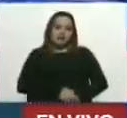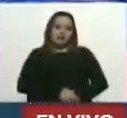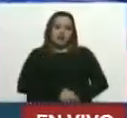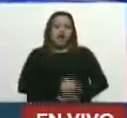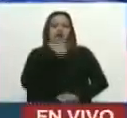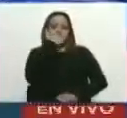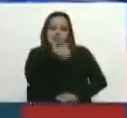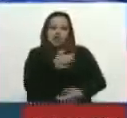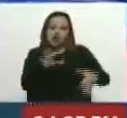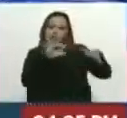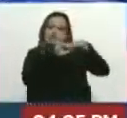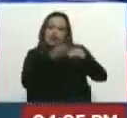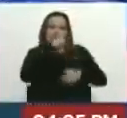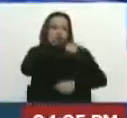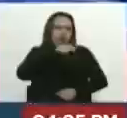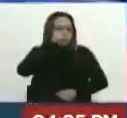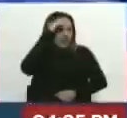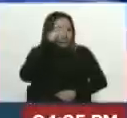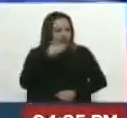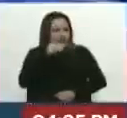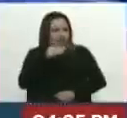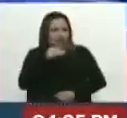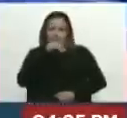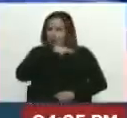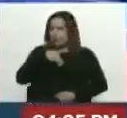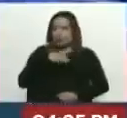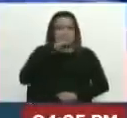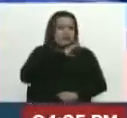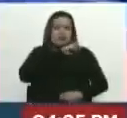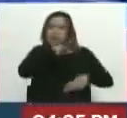hemos tenido ni siquiera la oportunidad de soñar.